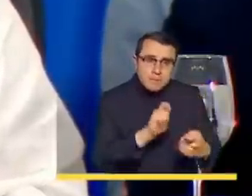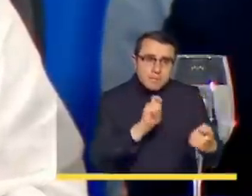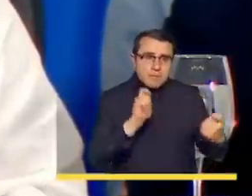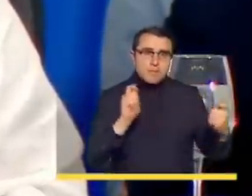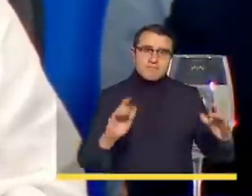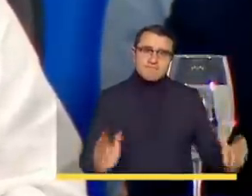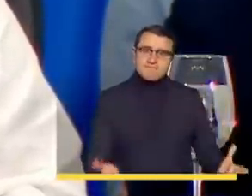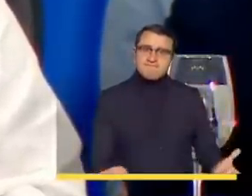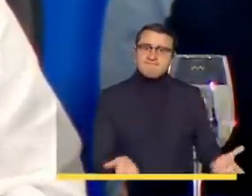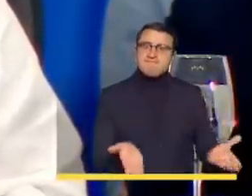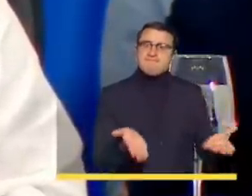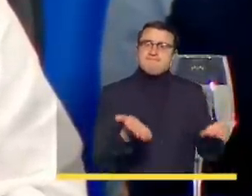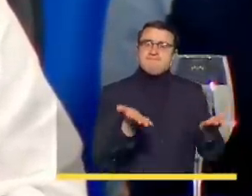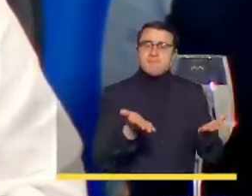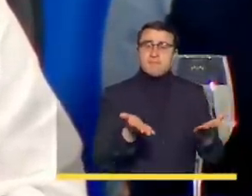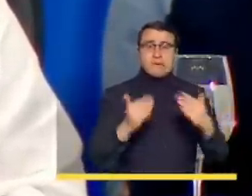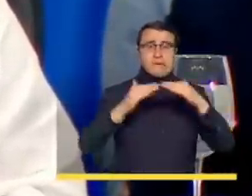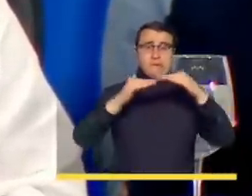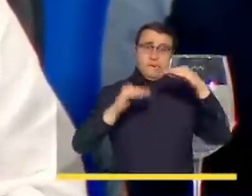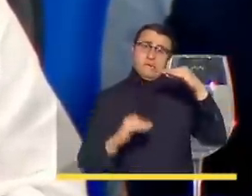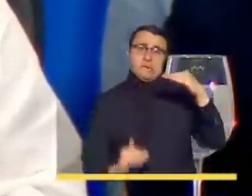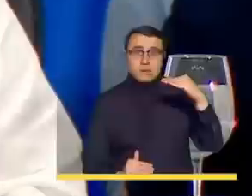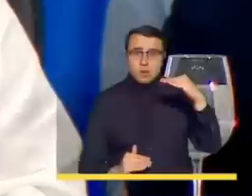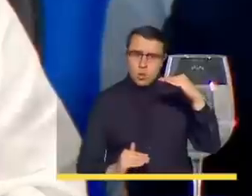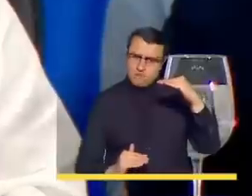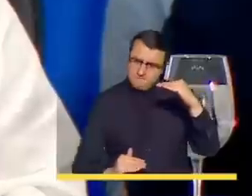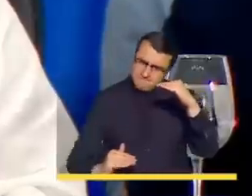contra la desigualdad.